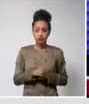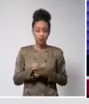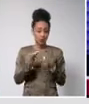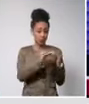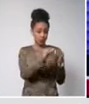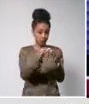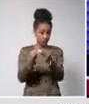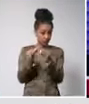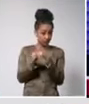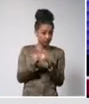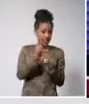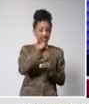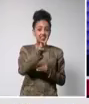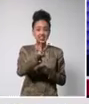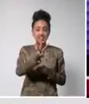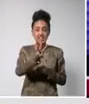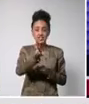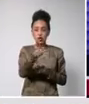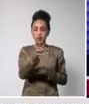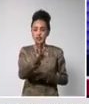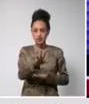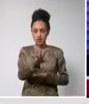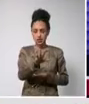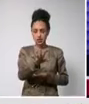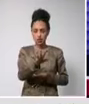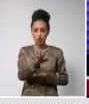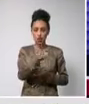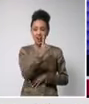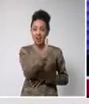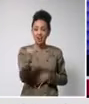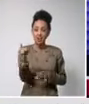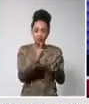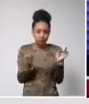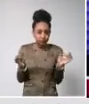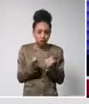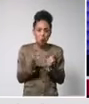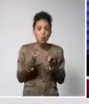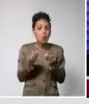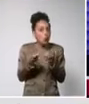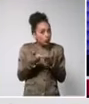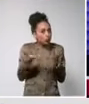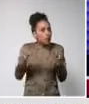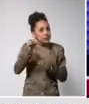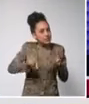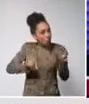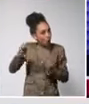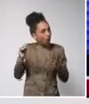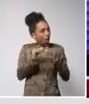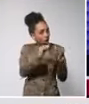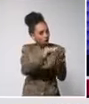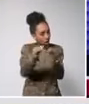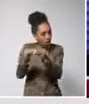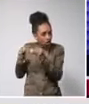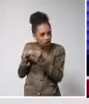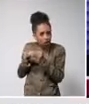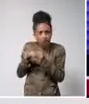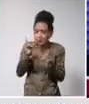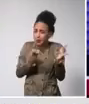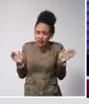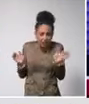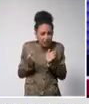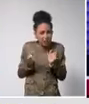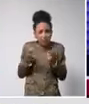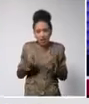de 13,5, muy elevado para este grupo de edad. 6 provincias nos reportan